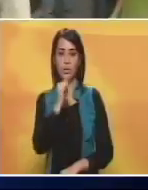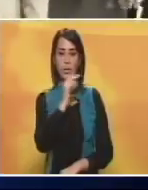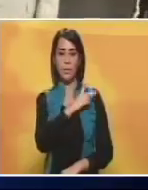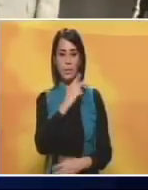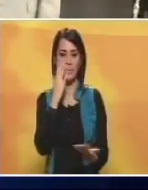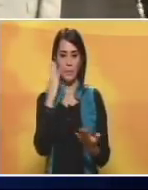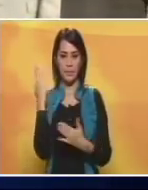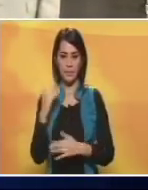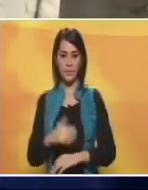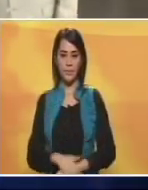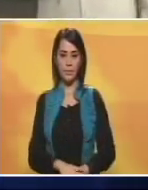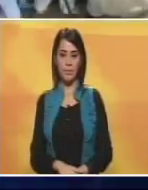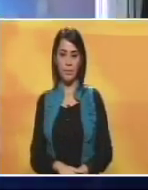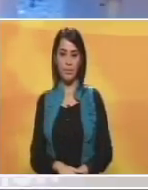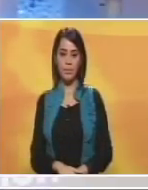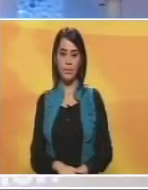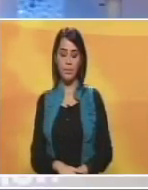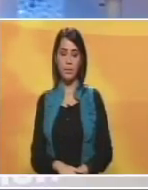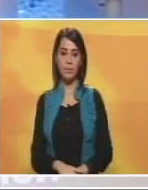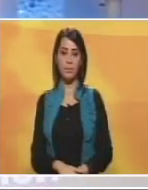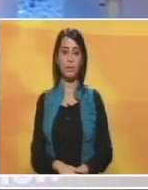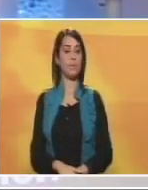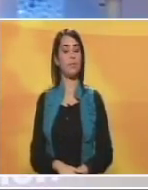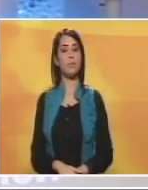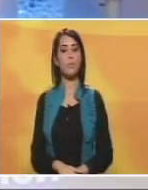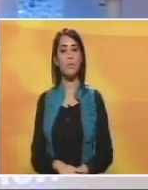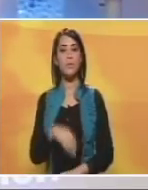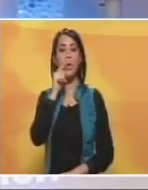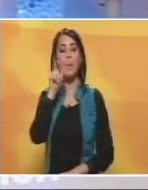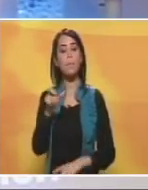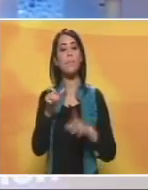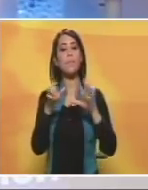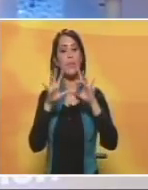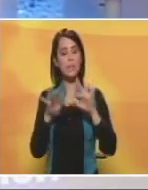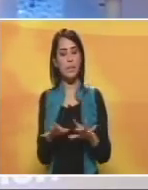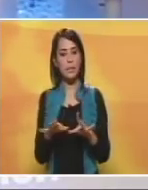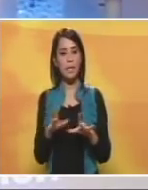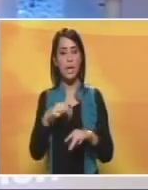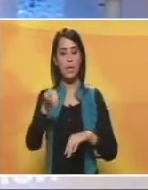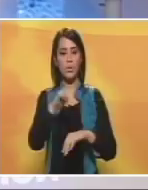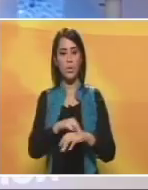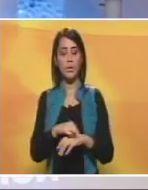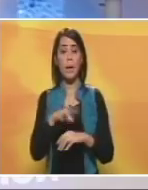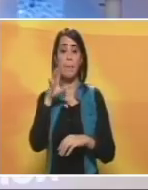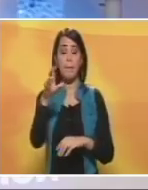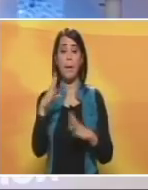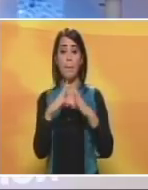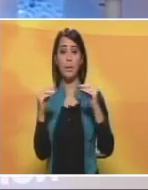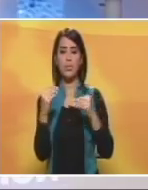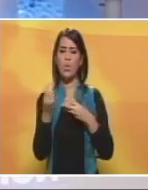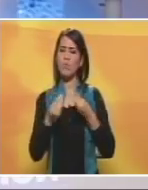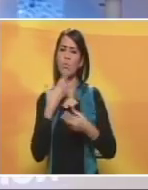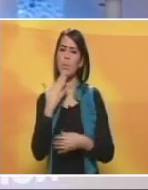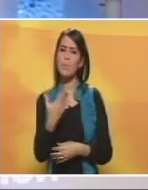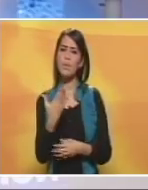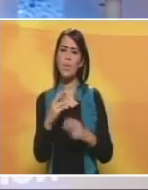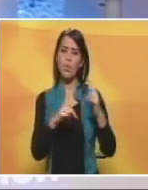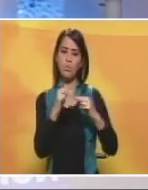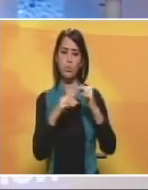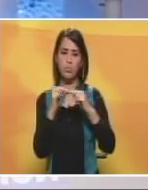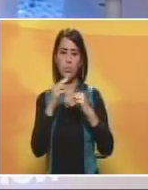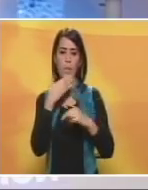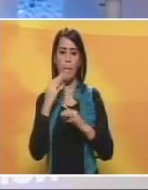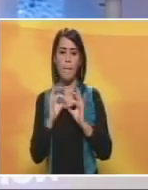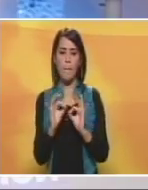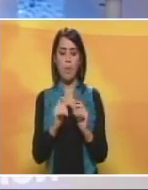Gutiérrez, Noticiero Venevisión. Gracias, Santiago. Ilenia Medina, secretaria nacional del Partido Patria para Todos, pidió la creación de una estructura